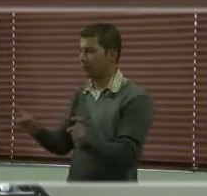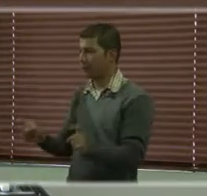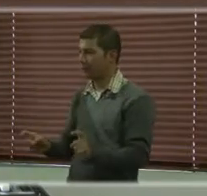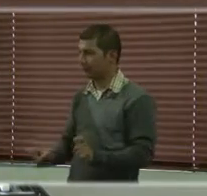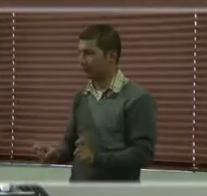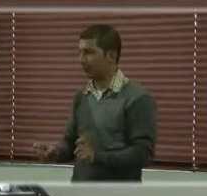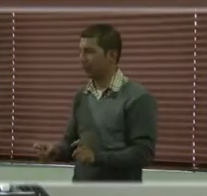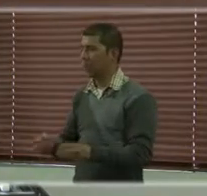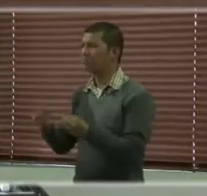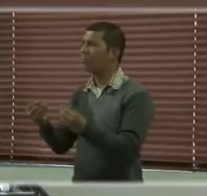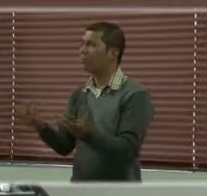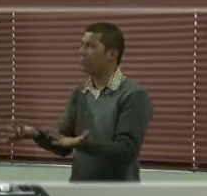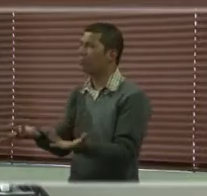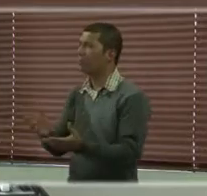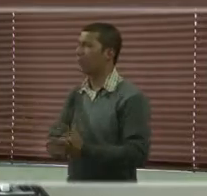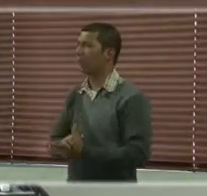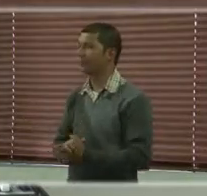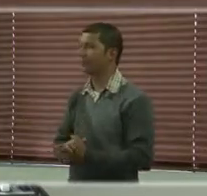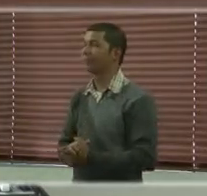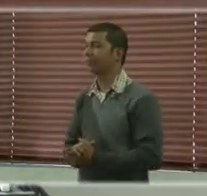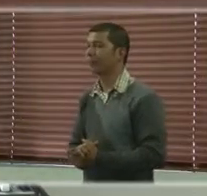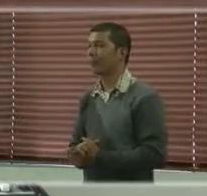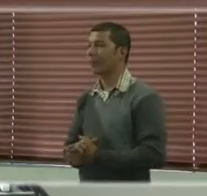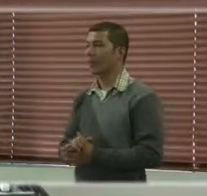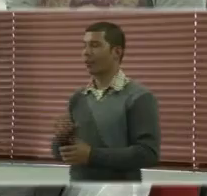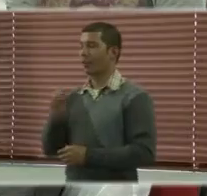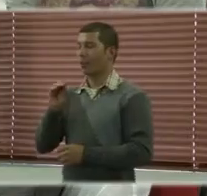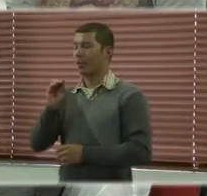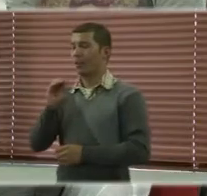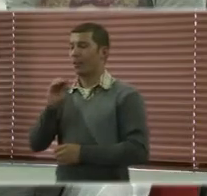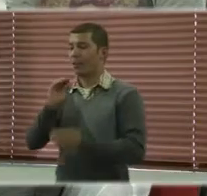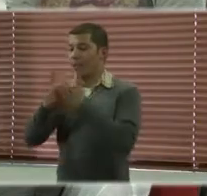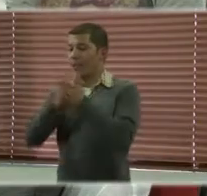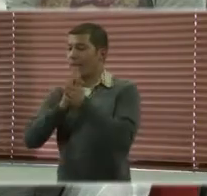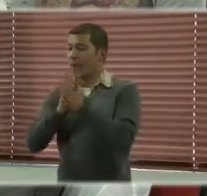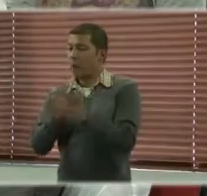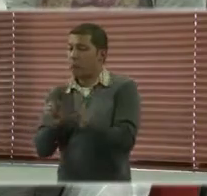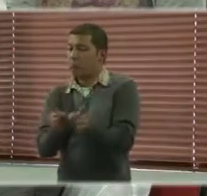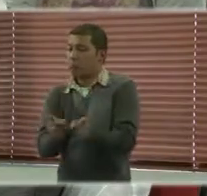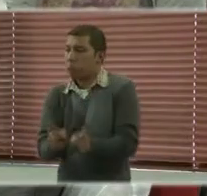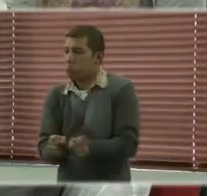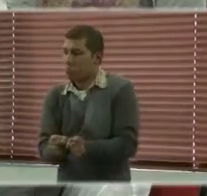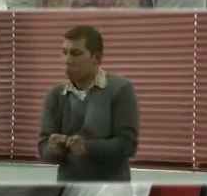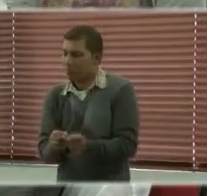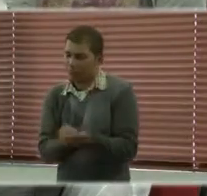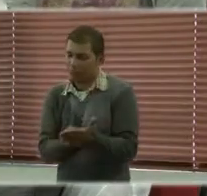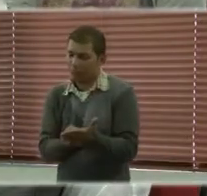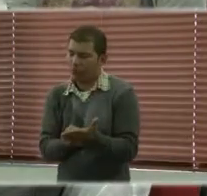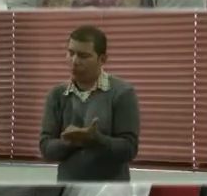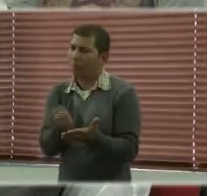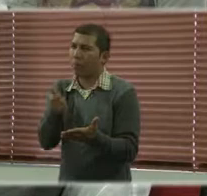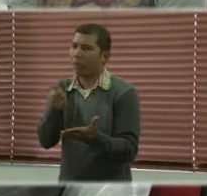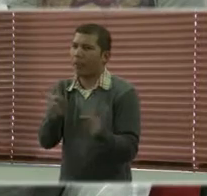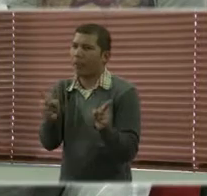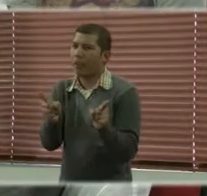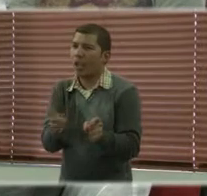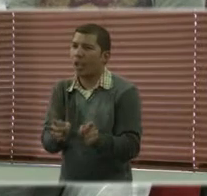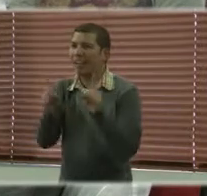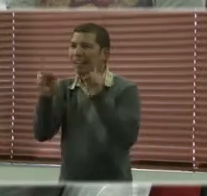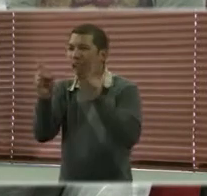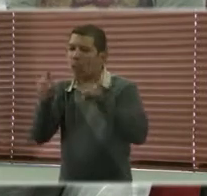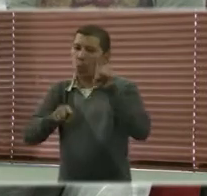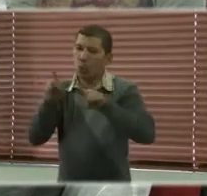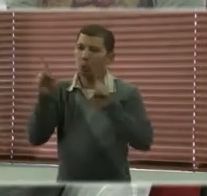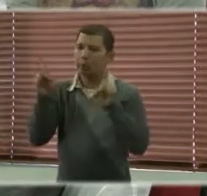qué pretenden pedirle al Estado que amplíe informaciones que en su informe inicial no incluyó o que no